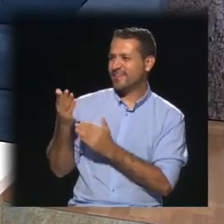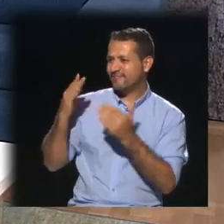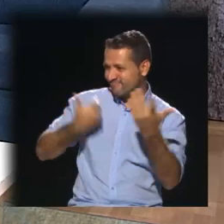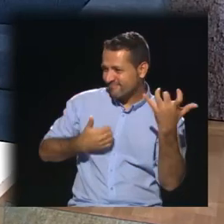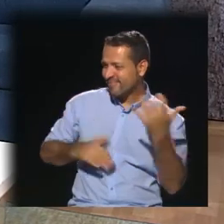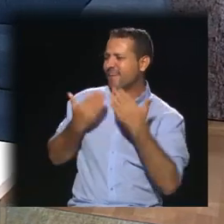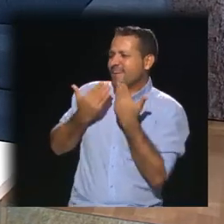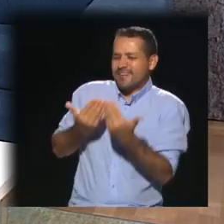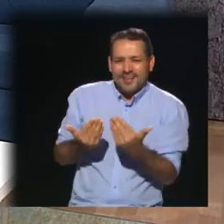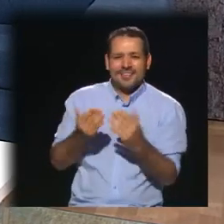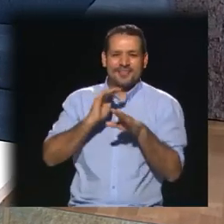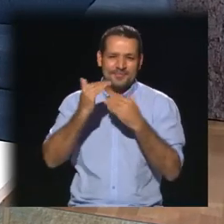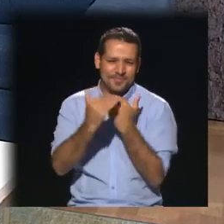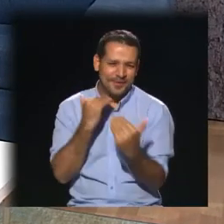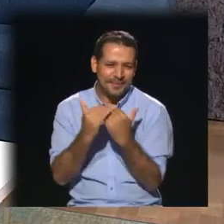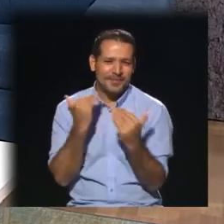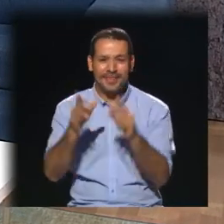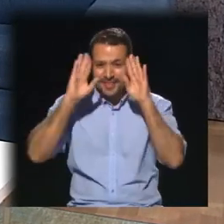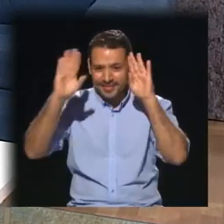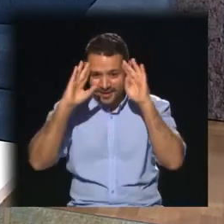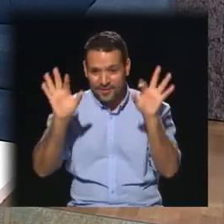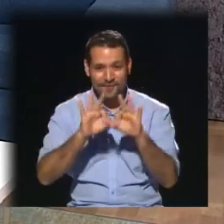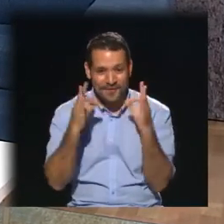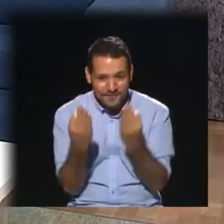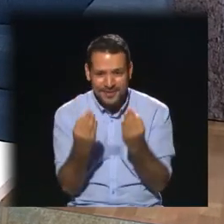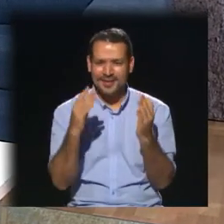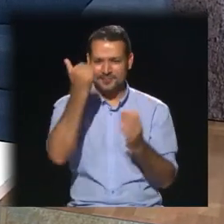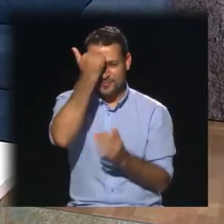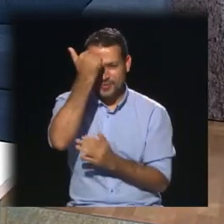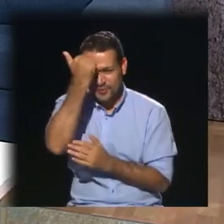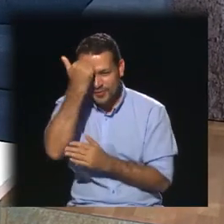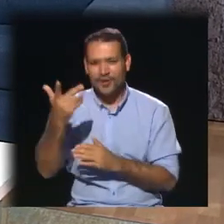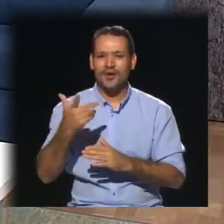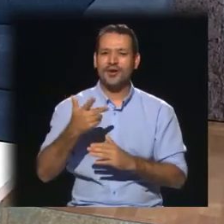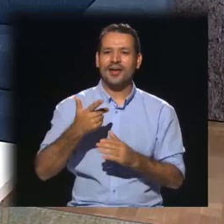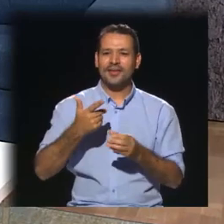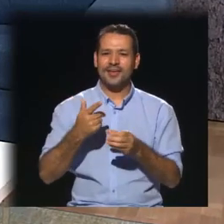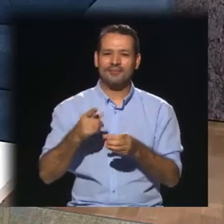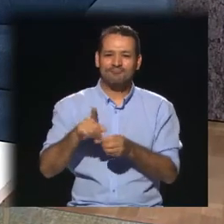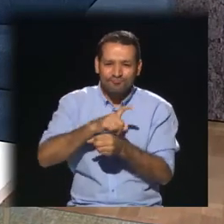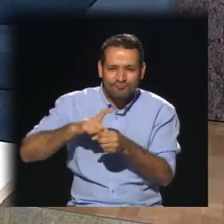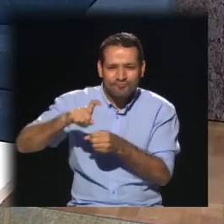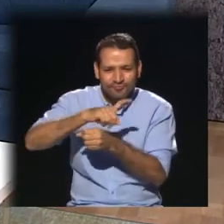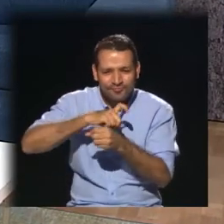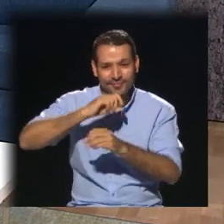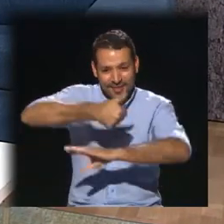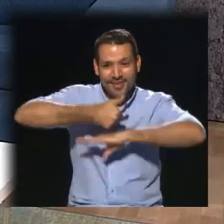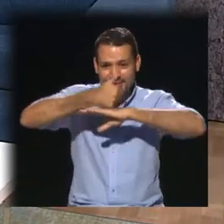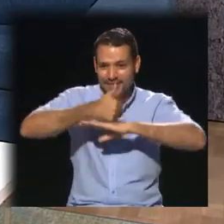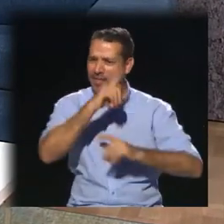a las familias, un saludo a los profesores, un saludo a los jefes de núcleo, a todos los rectores, a todos aquellos que